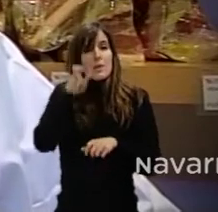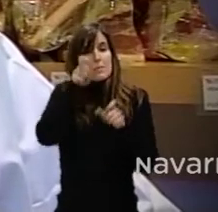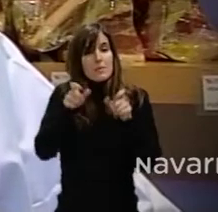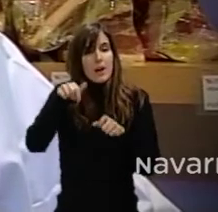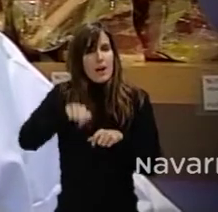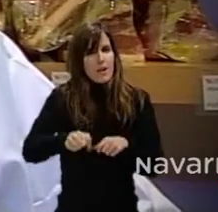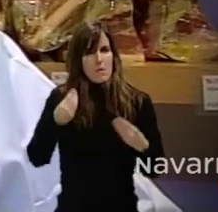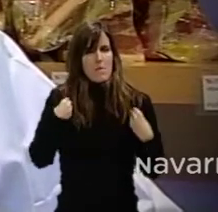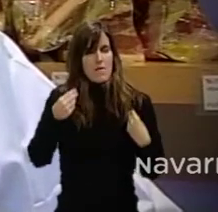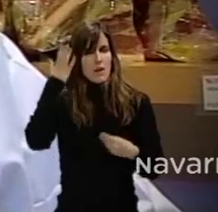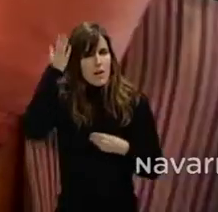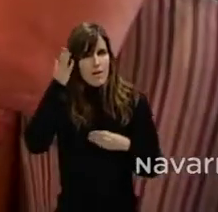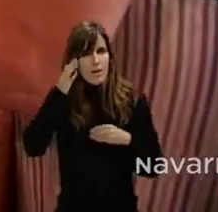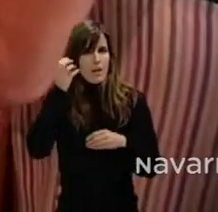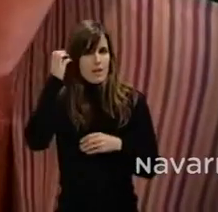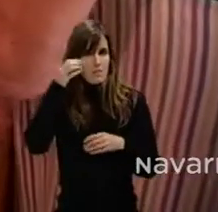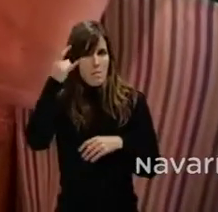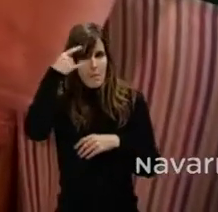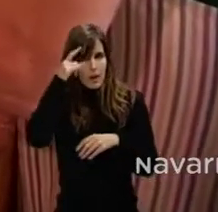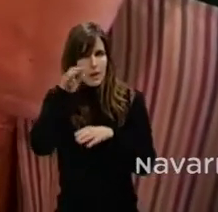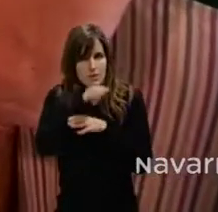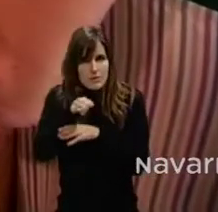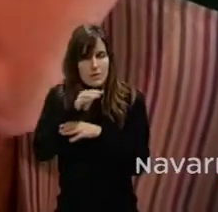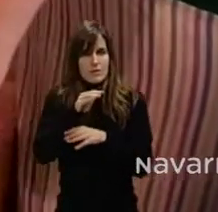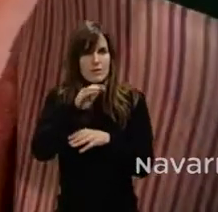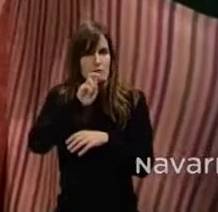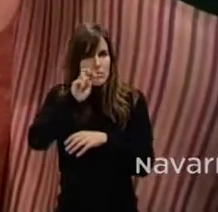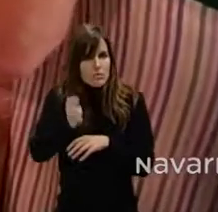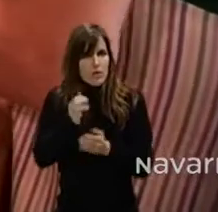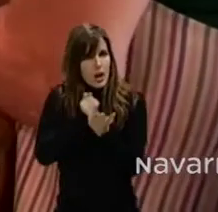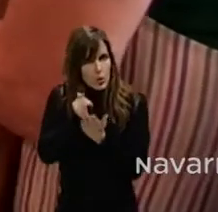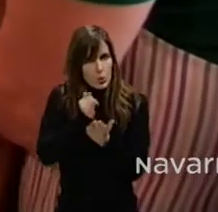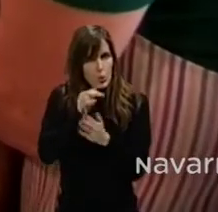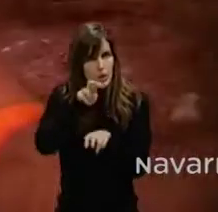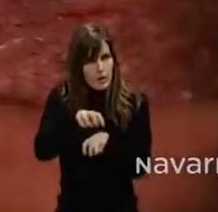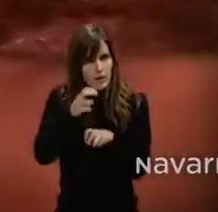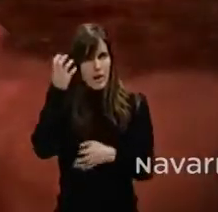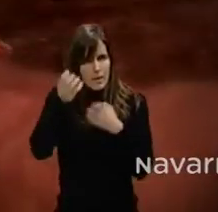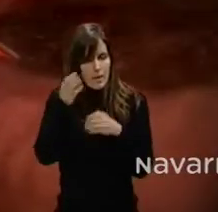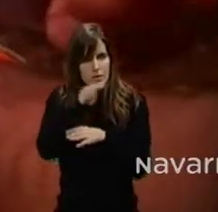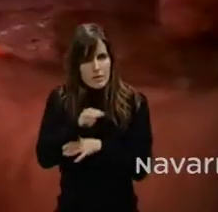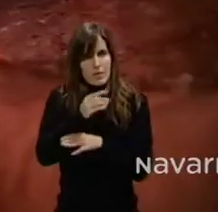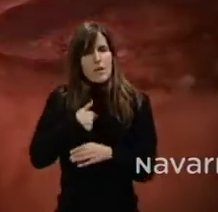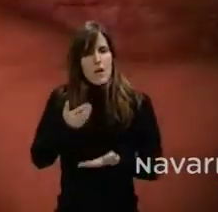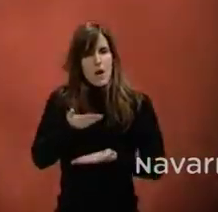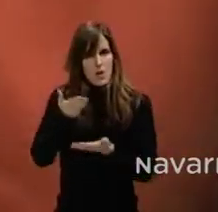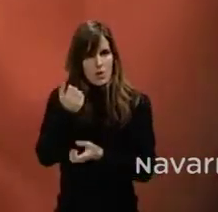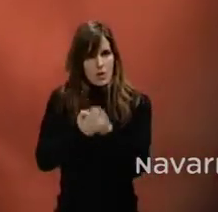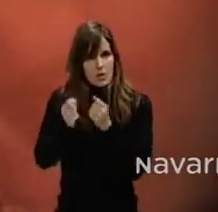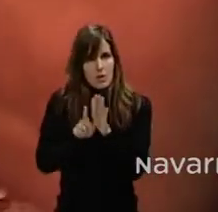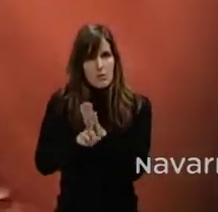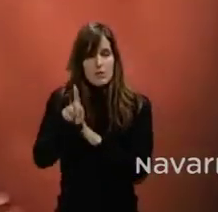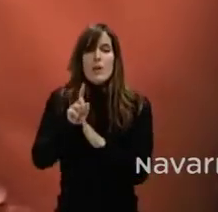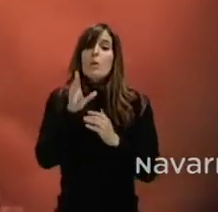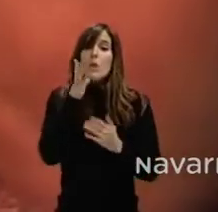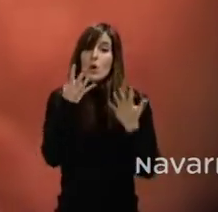de nuestro medio rural de una forma extraordinaria te vuelvo a repetir la ternera el pollo el cordero el 90%